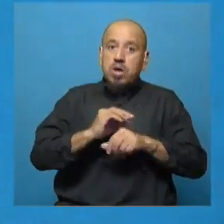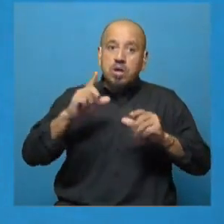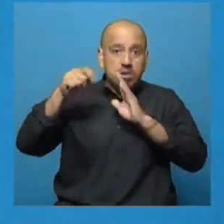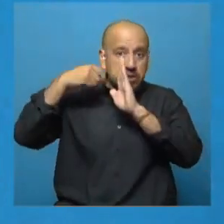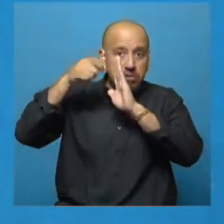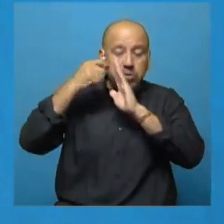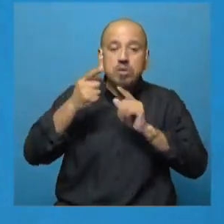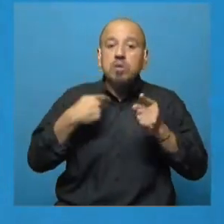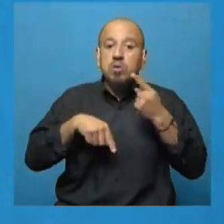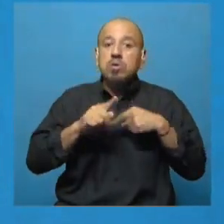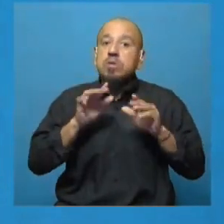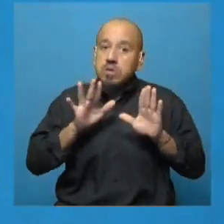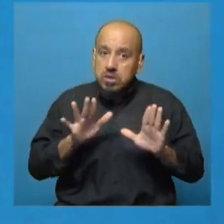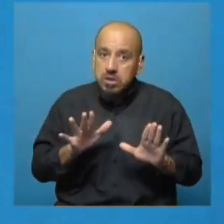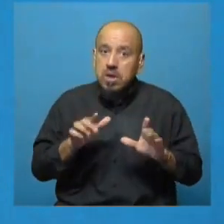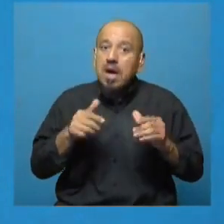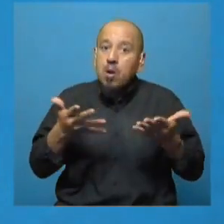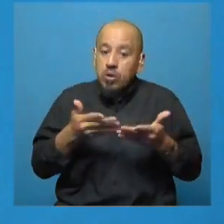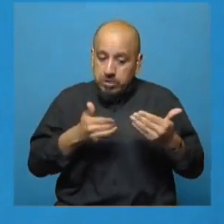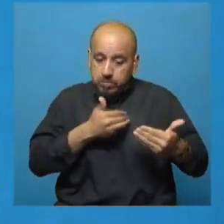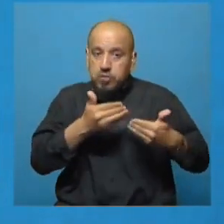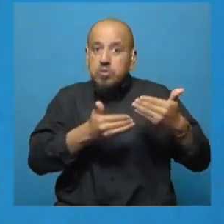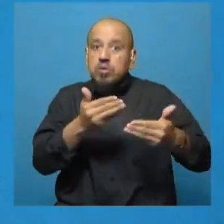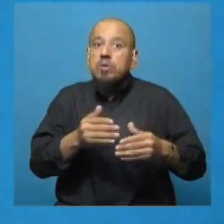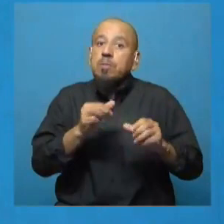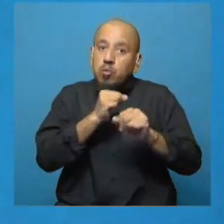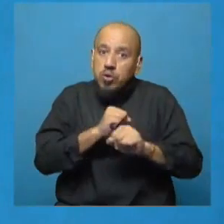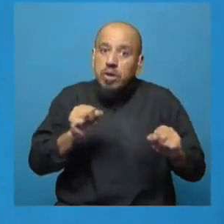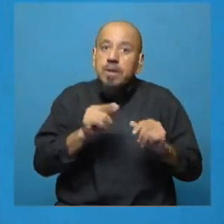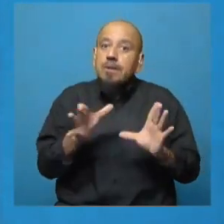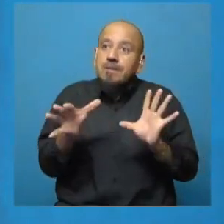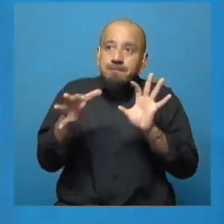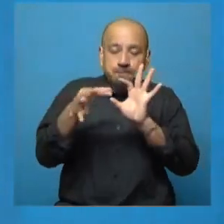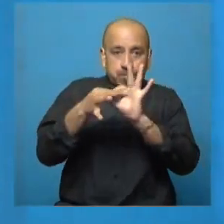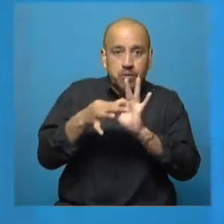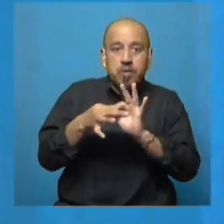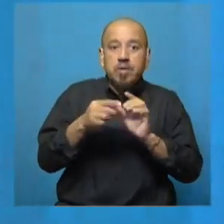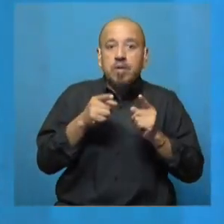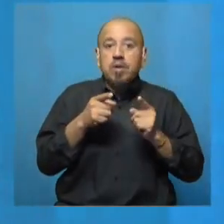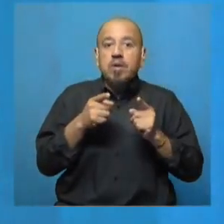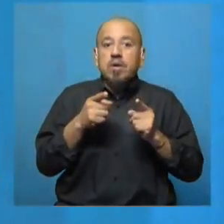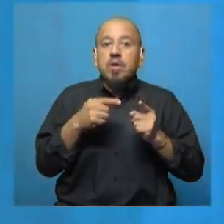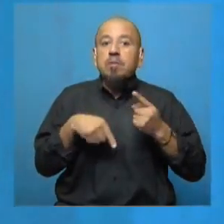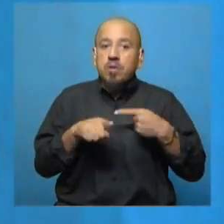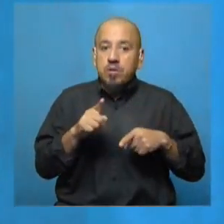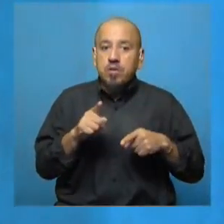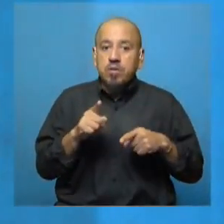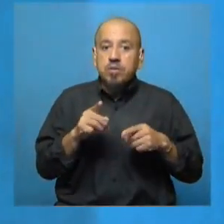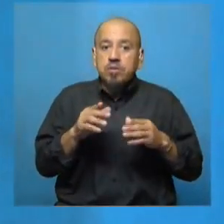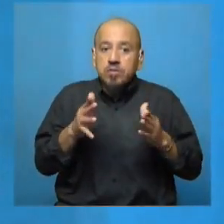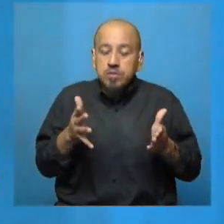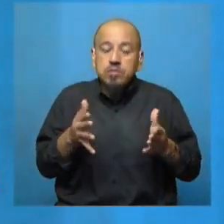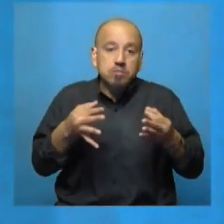entonces creo que estamos en ese proceso de intentar congeniar las dos cosas y este Pero bueno este